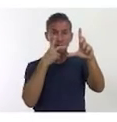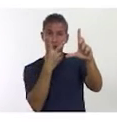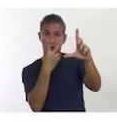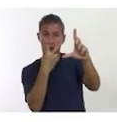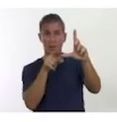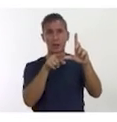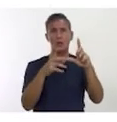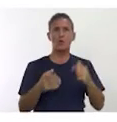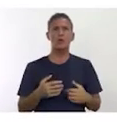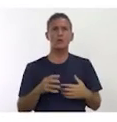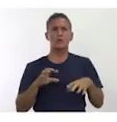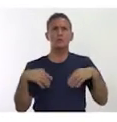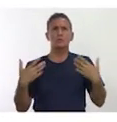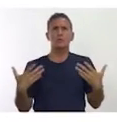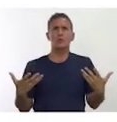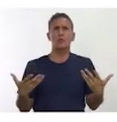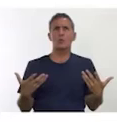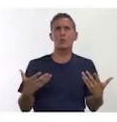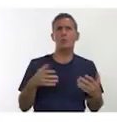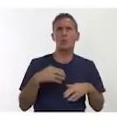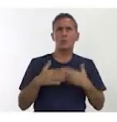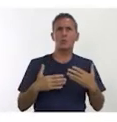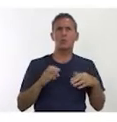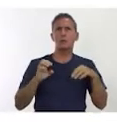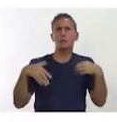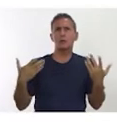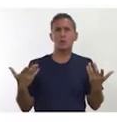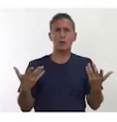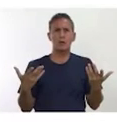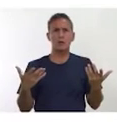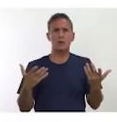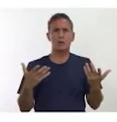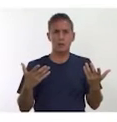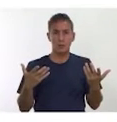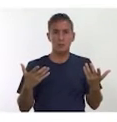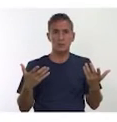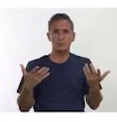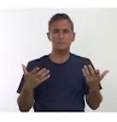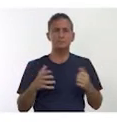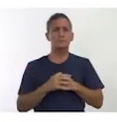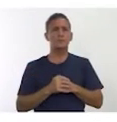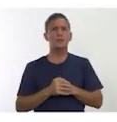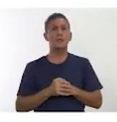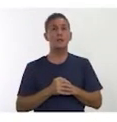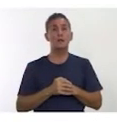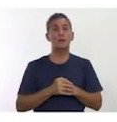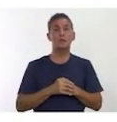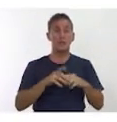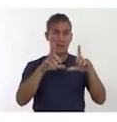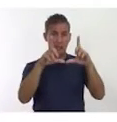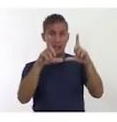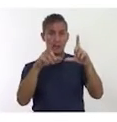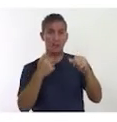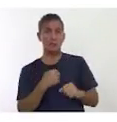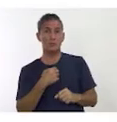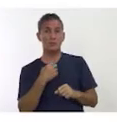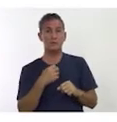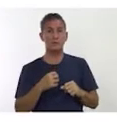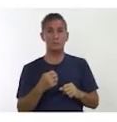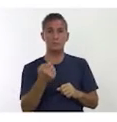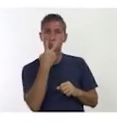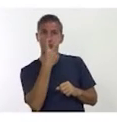en la cual le mostramos cómo ocurre el fenómeno de la inducción electromagnética. En